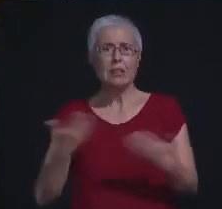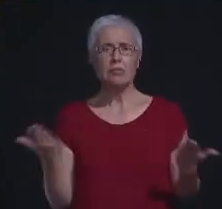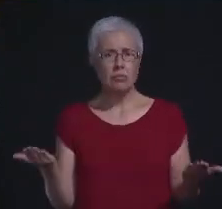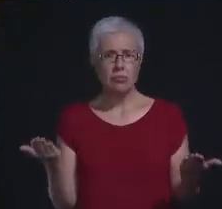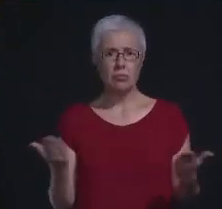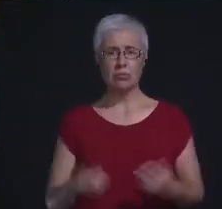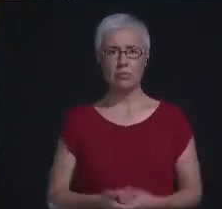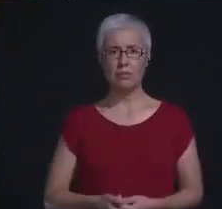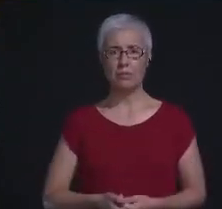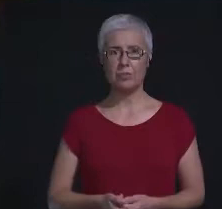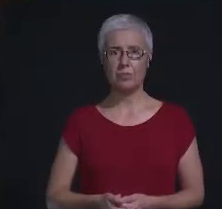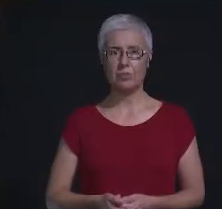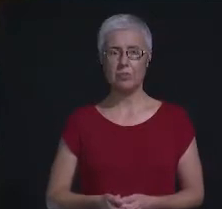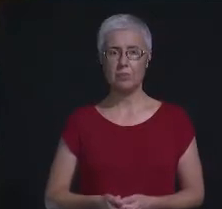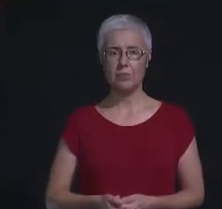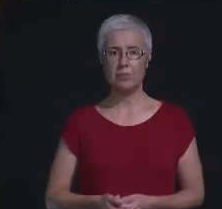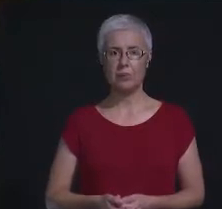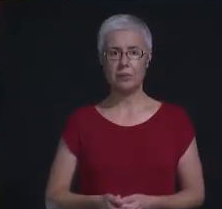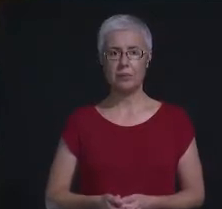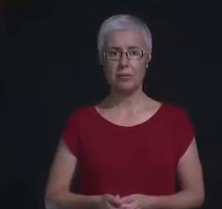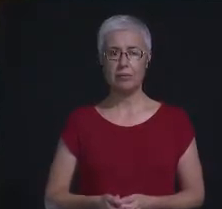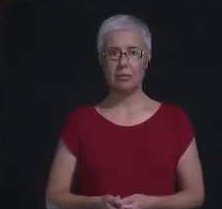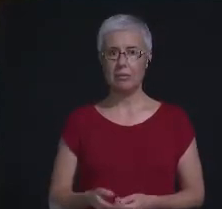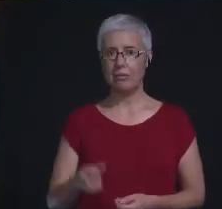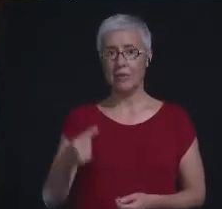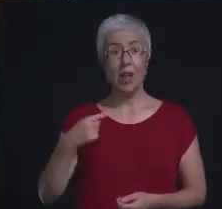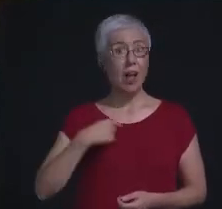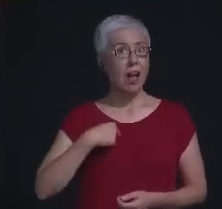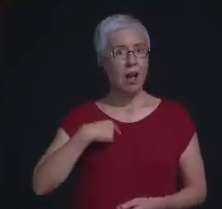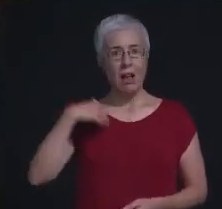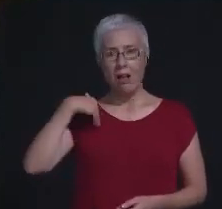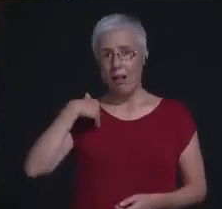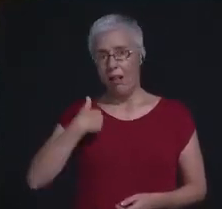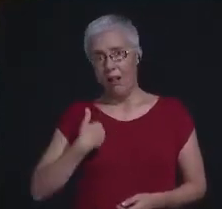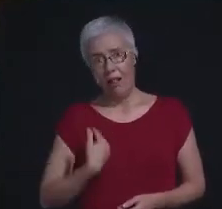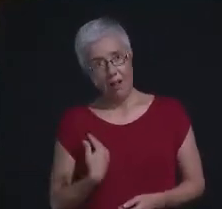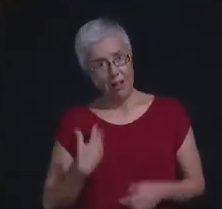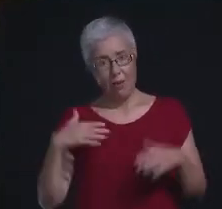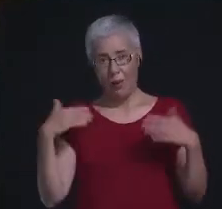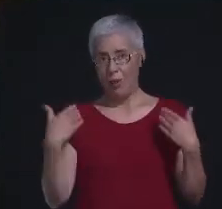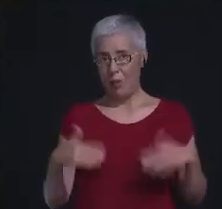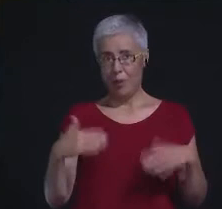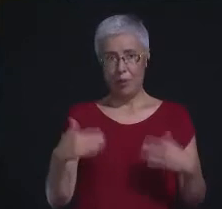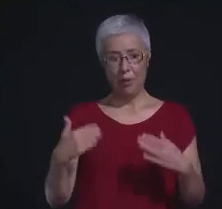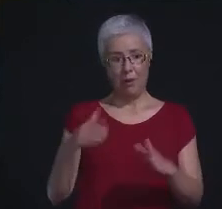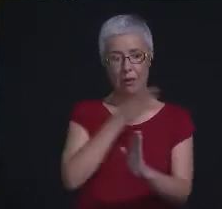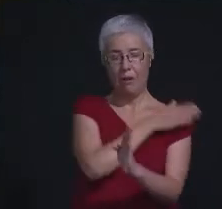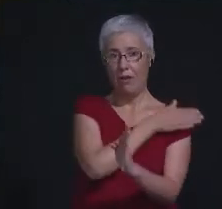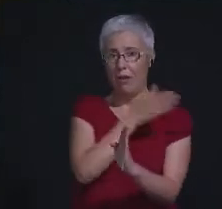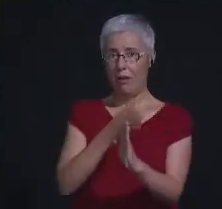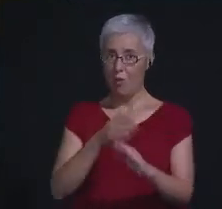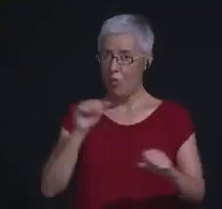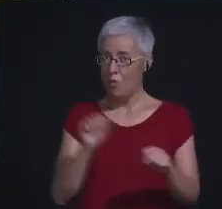Forum? Muy bien, yo la verdad es que estoy muy cansado. Han sido 5 días